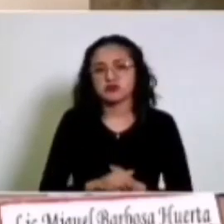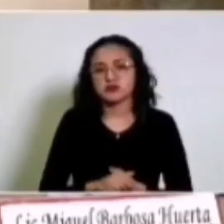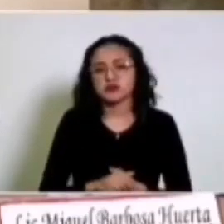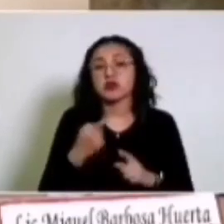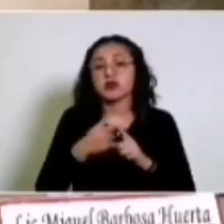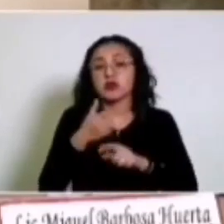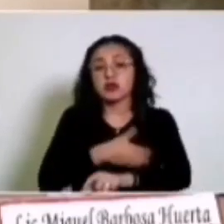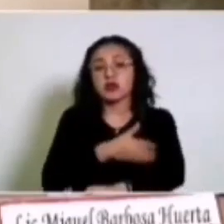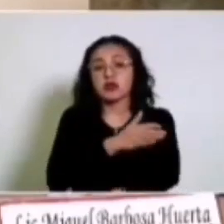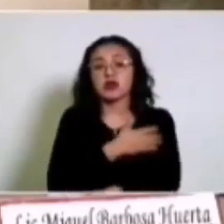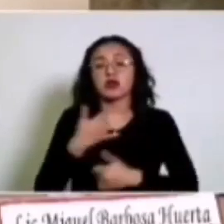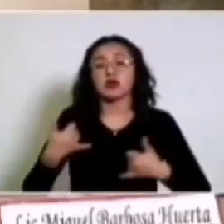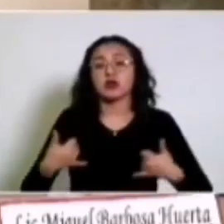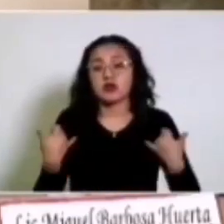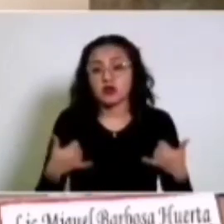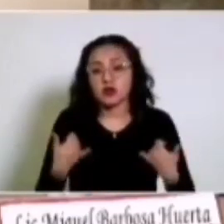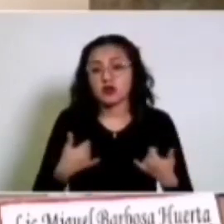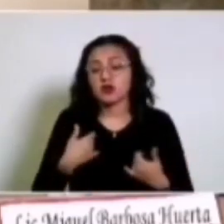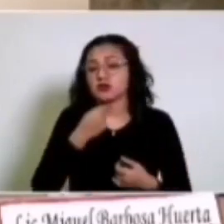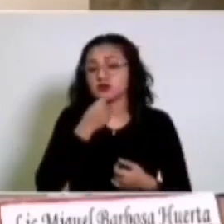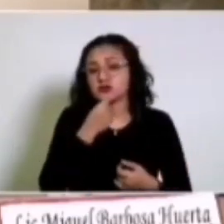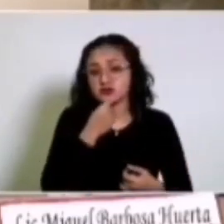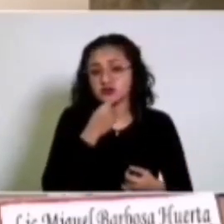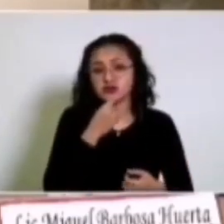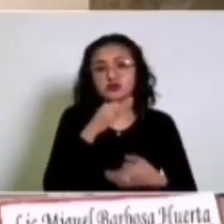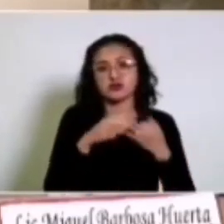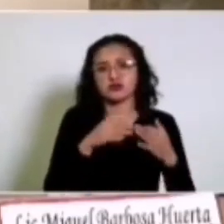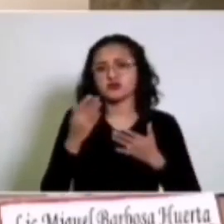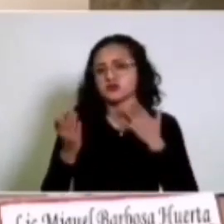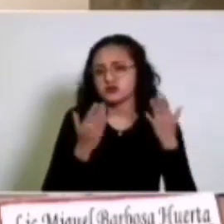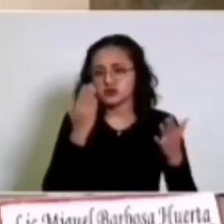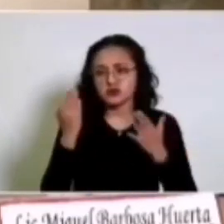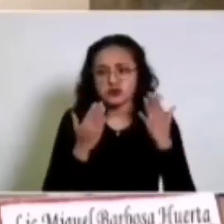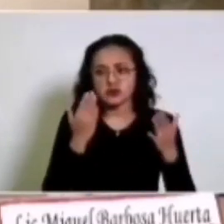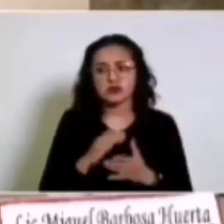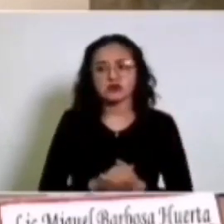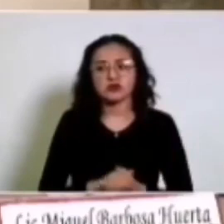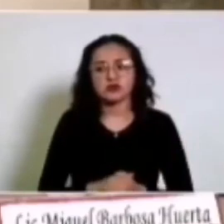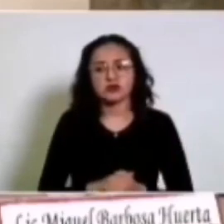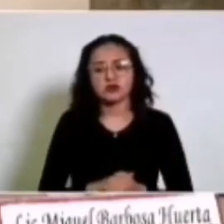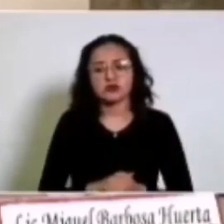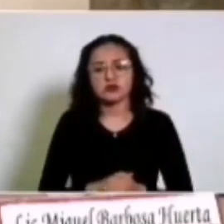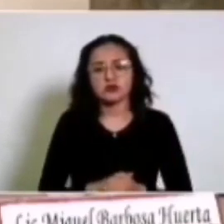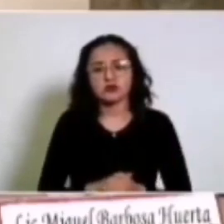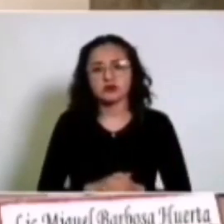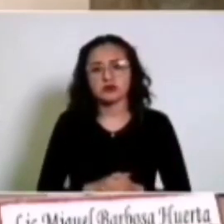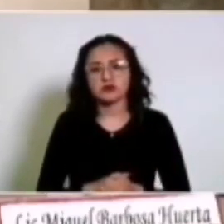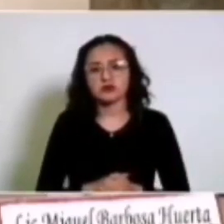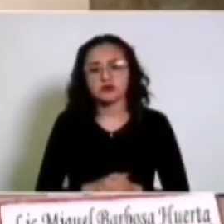quien acompaña a los jóvenes, a los niños, a los jóvenes, a los estudiantes, pues